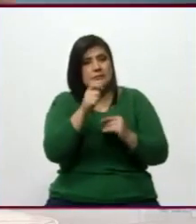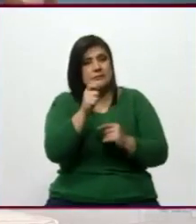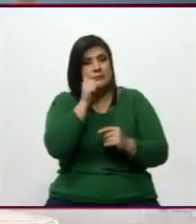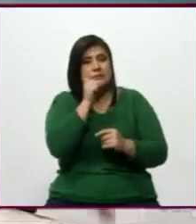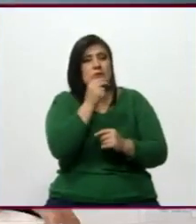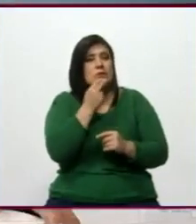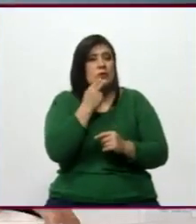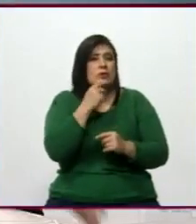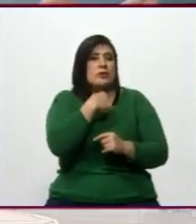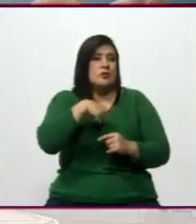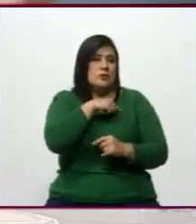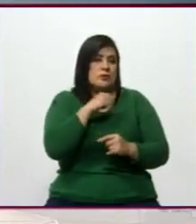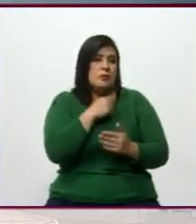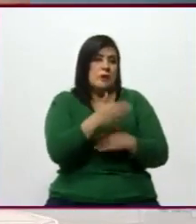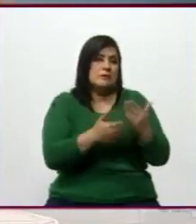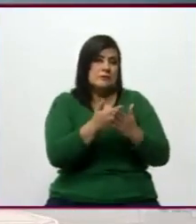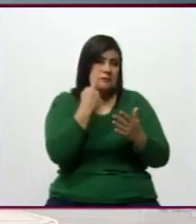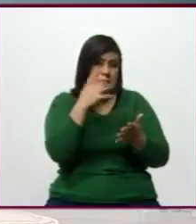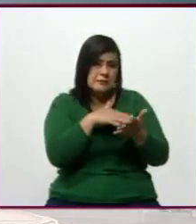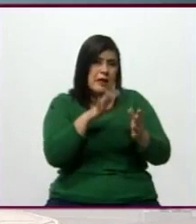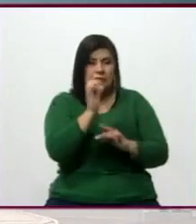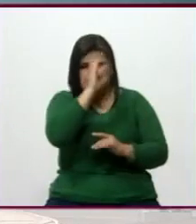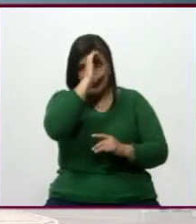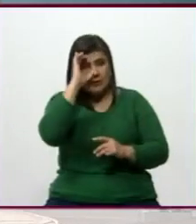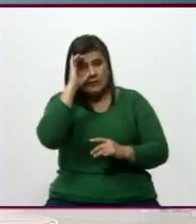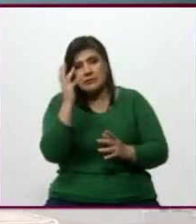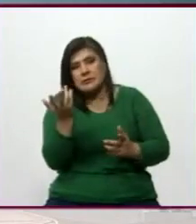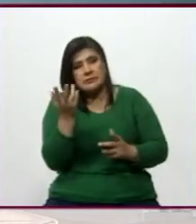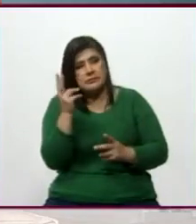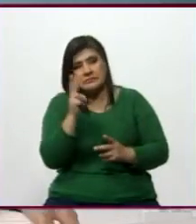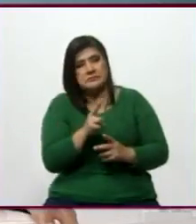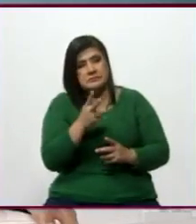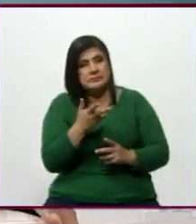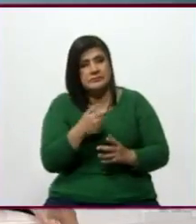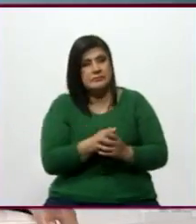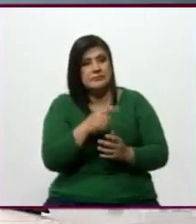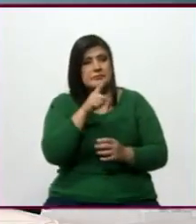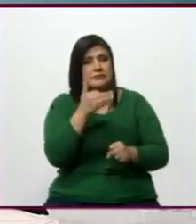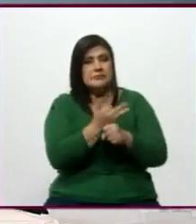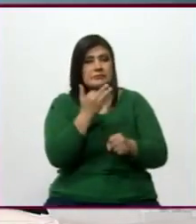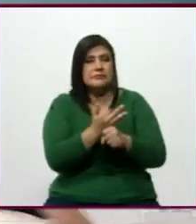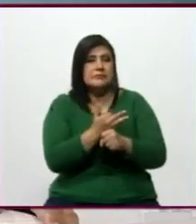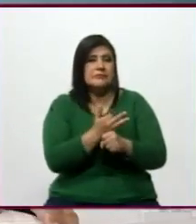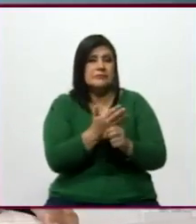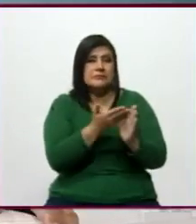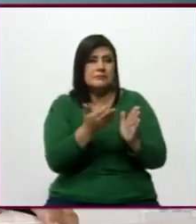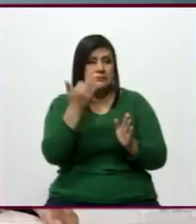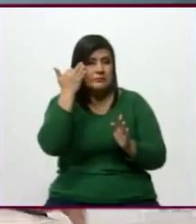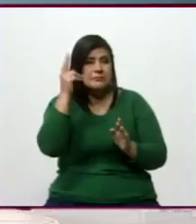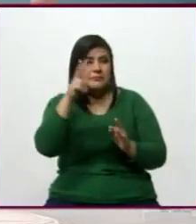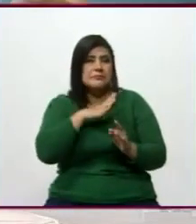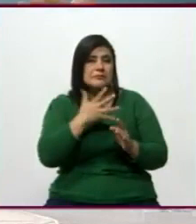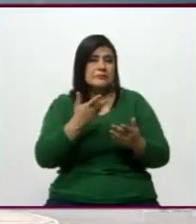servicios de texto ahora pues fotos pues sin indudable no y ahora pues en esta época pues somos ya muy diversos